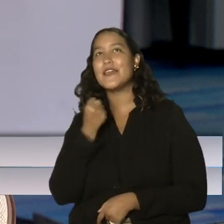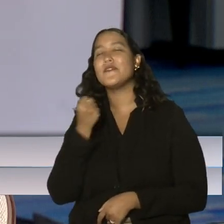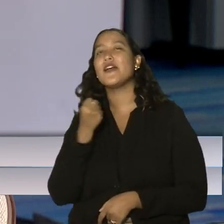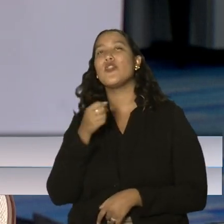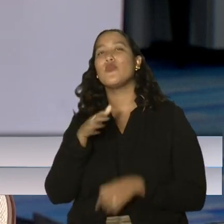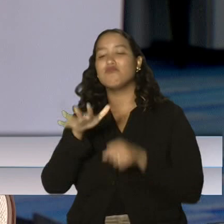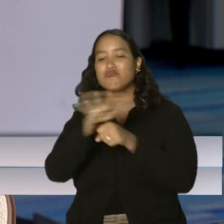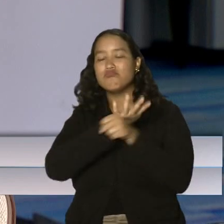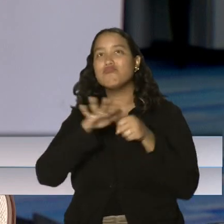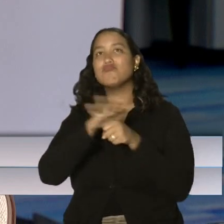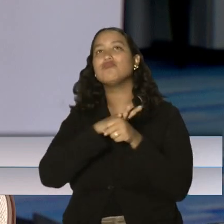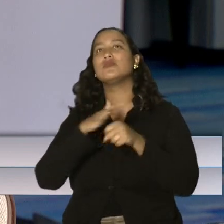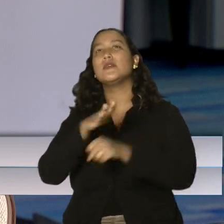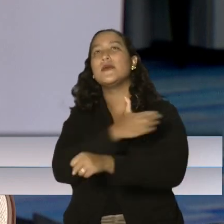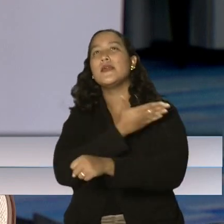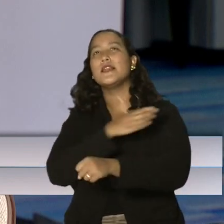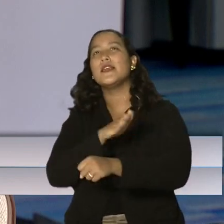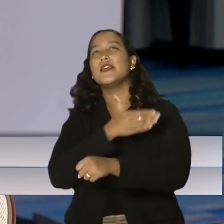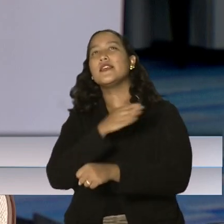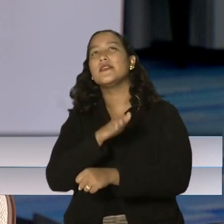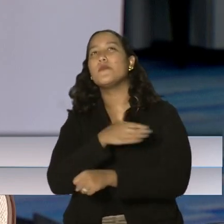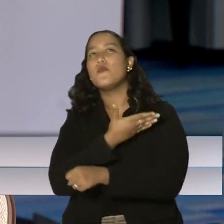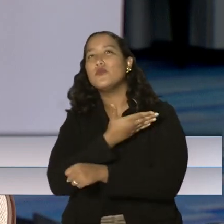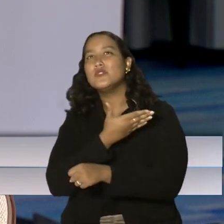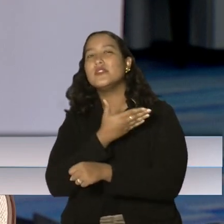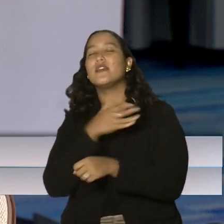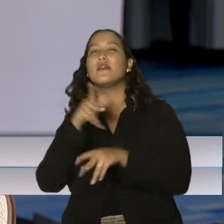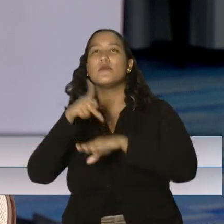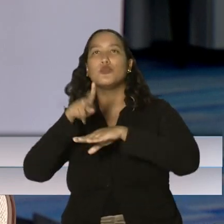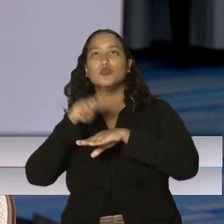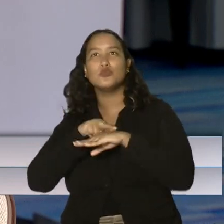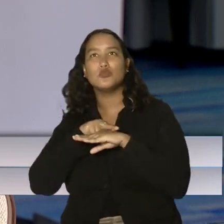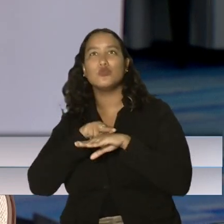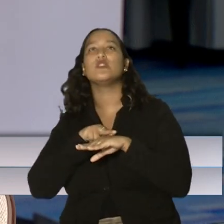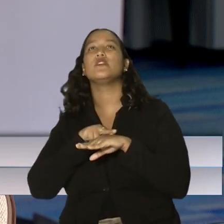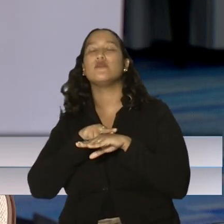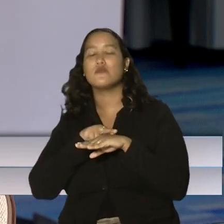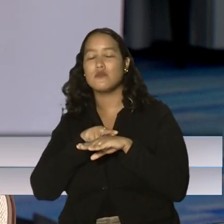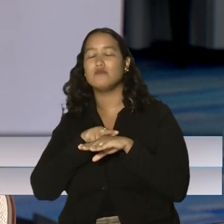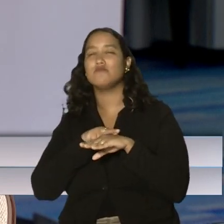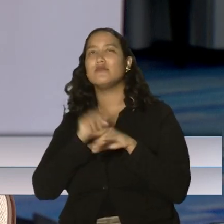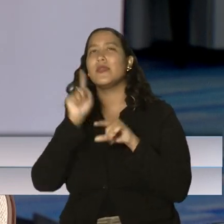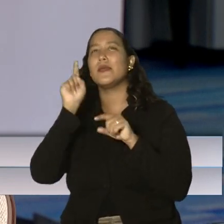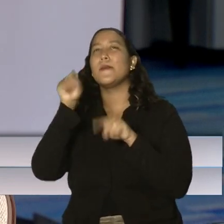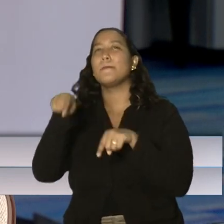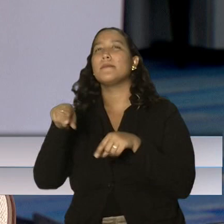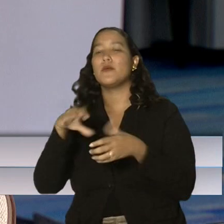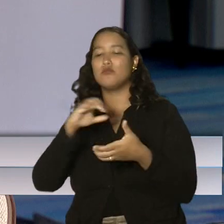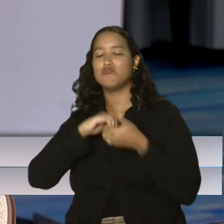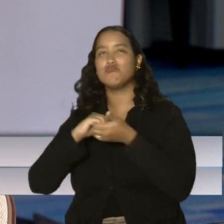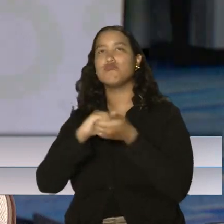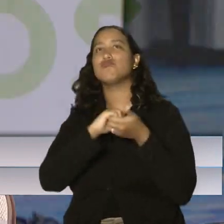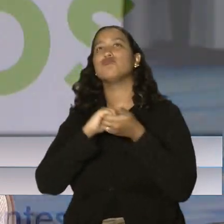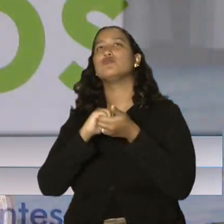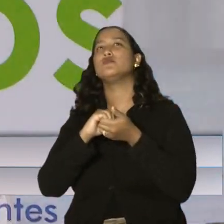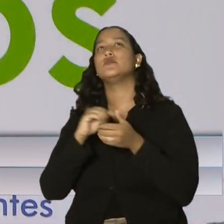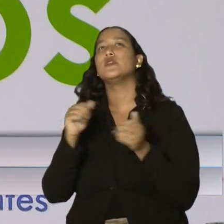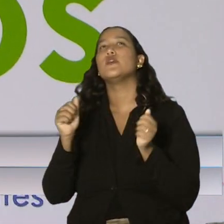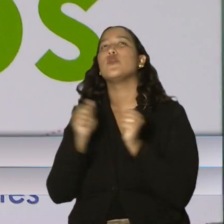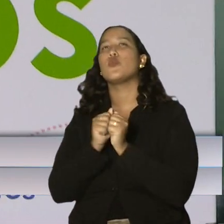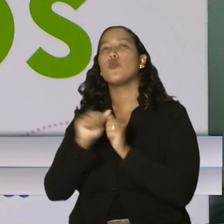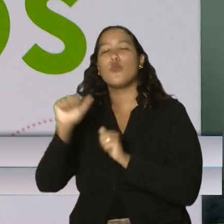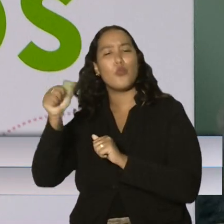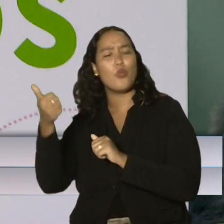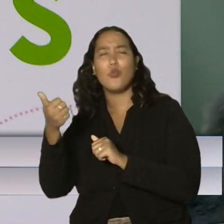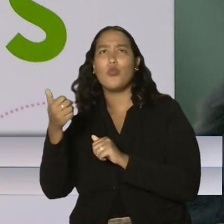Puerto Rico acompañando a la eh organización sin finil de lucro festival chelís allí van a haber